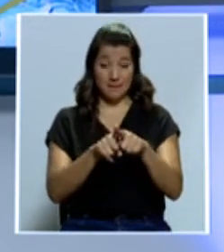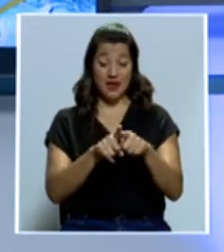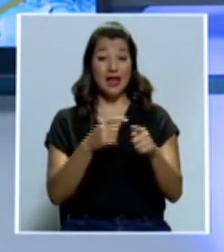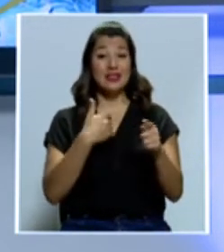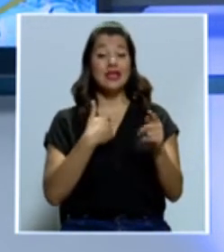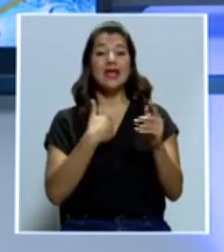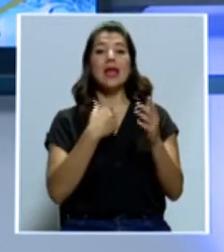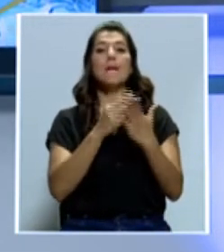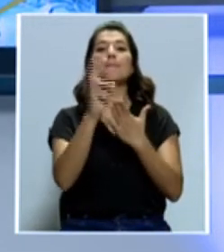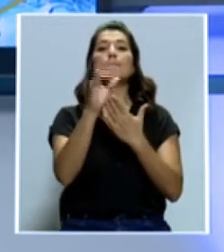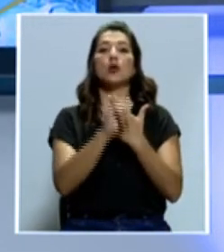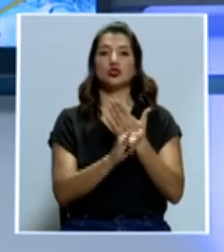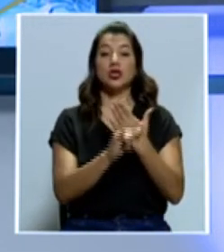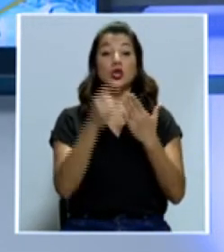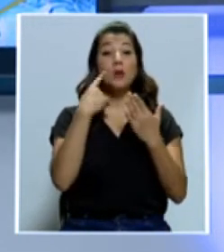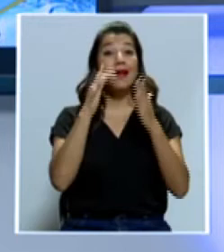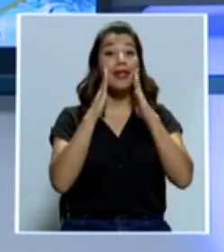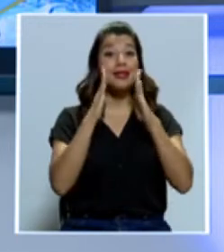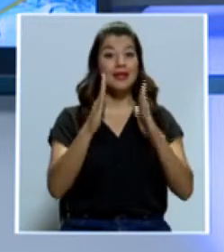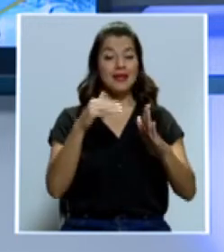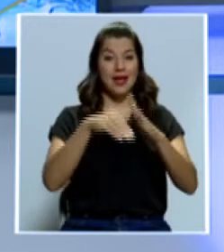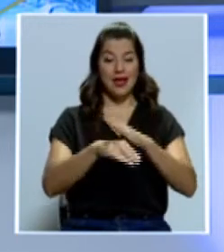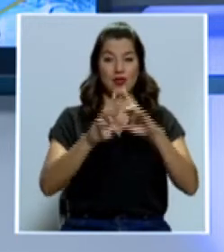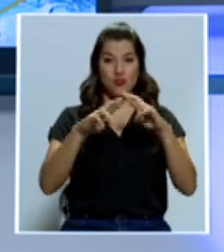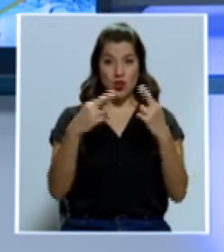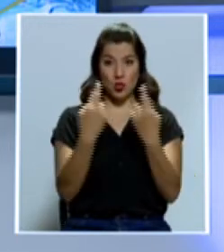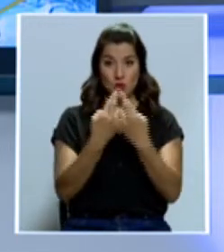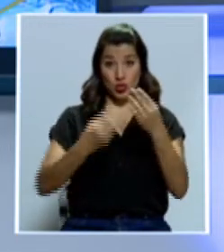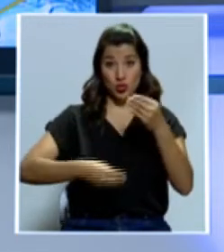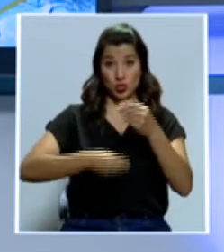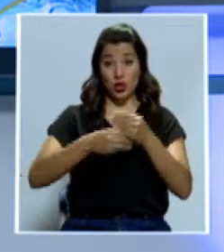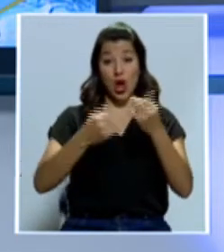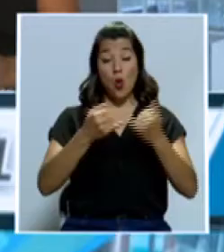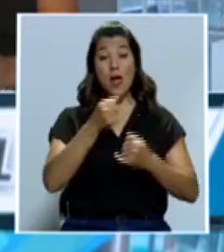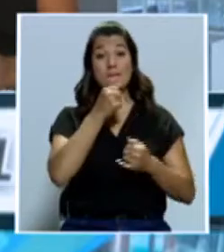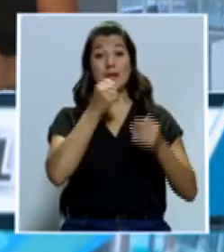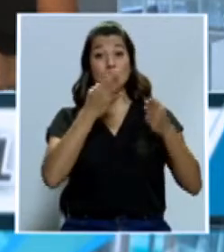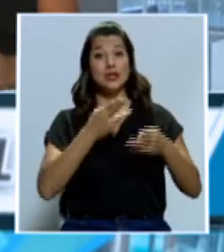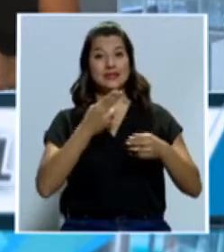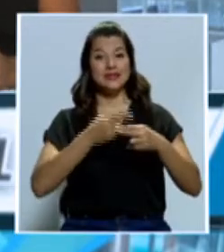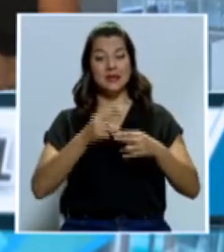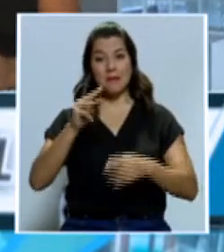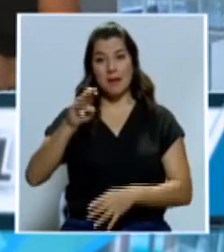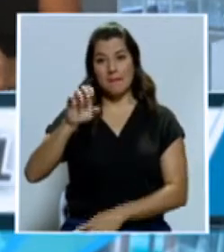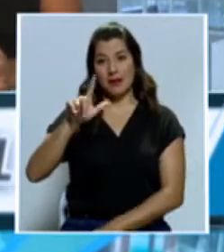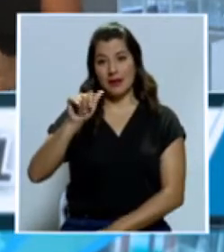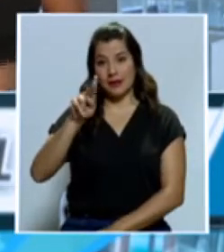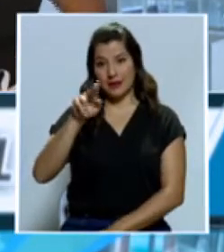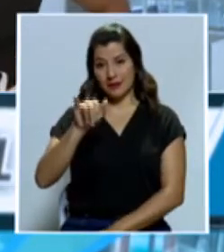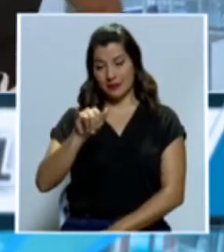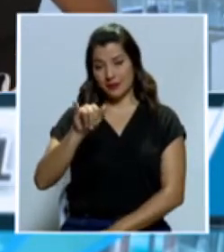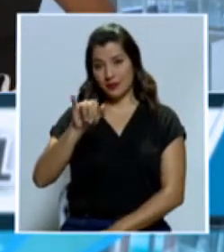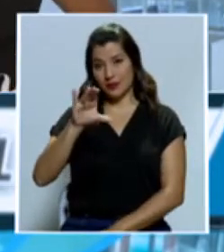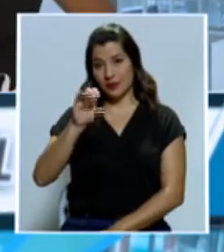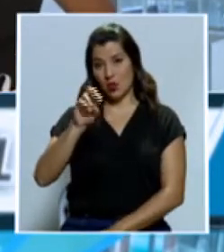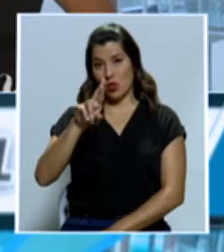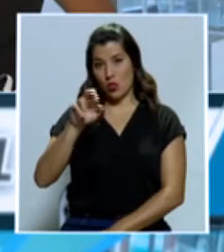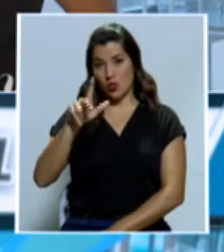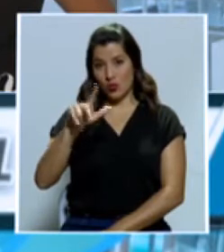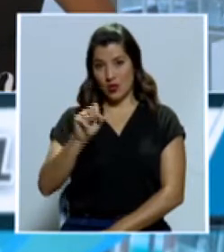las sesiones extraordinarias. La periodista Melanie Corrales nos tiene esta información. Adelante, Melanie, buenas noches.